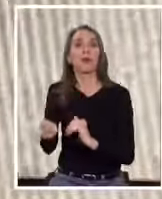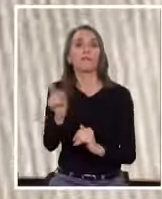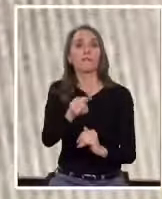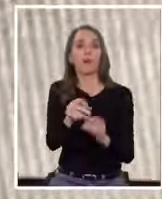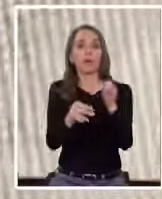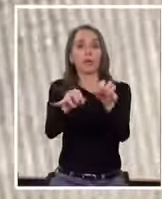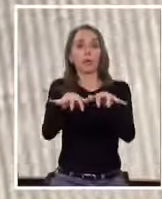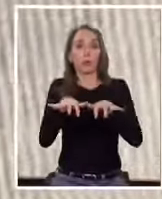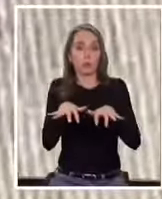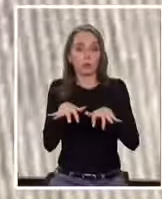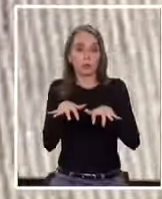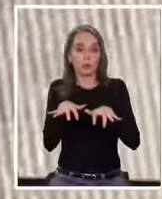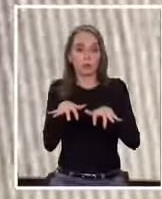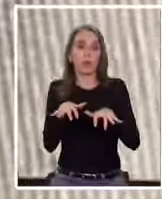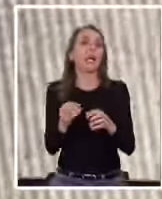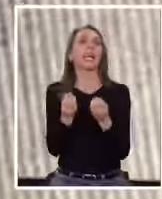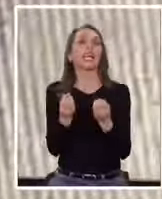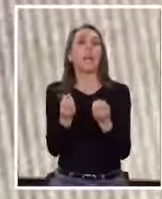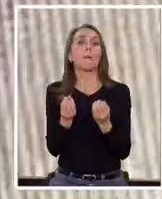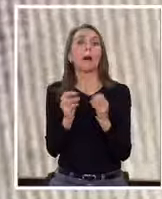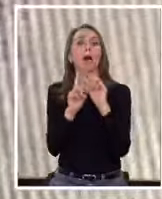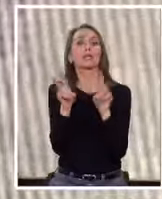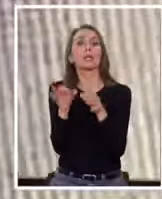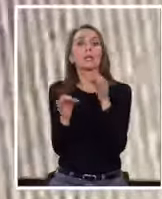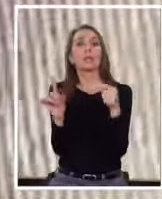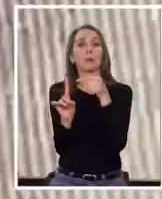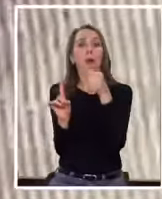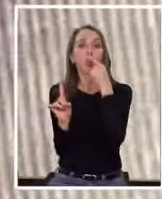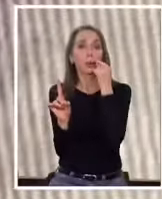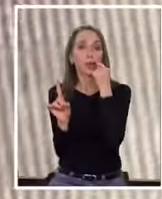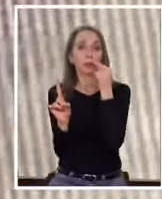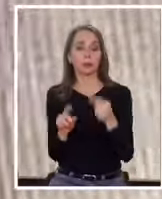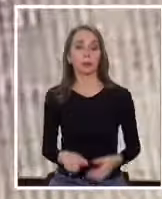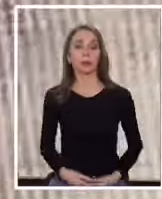nueva audiencia y determinar qué pasará judicialmente con él.